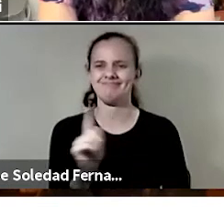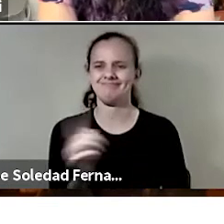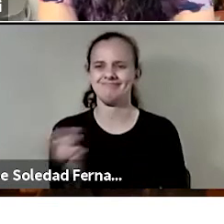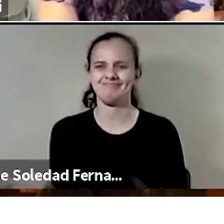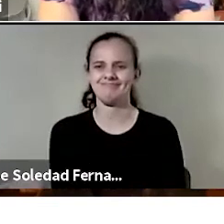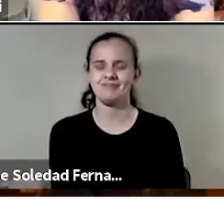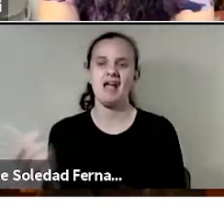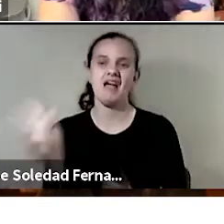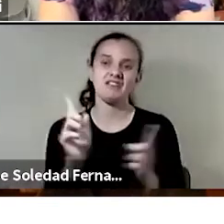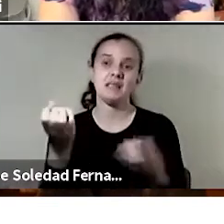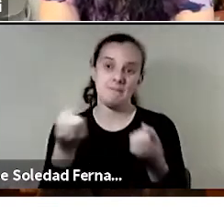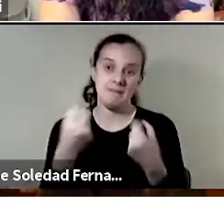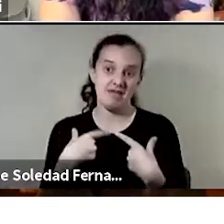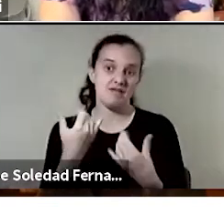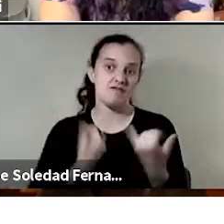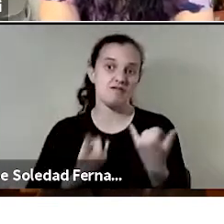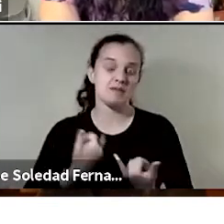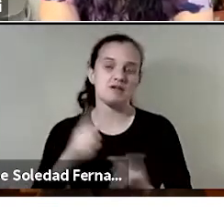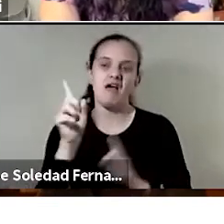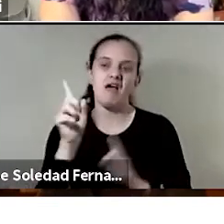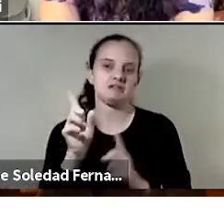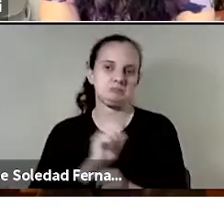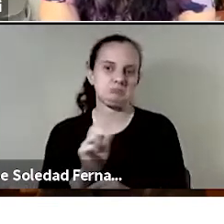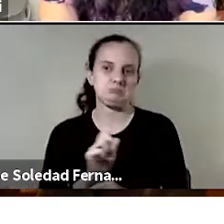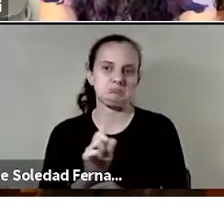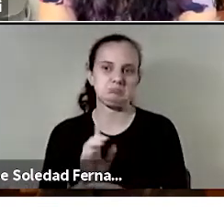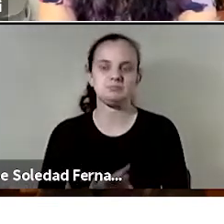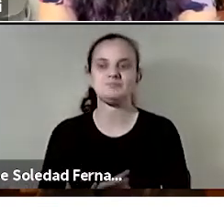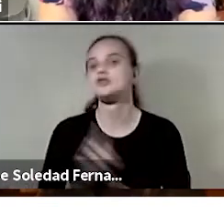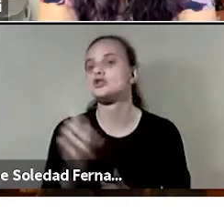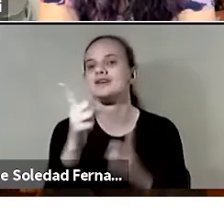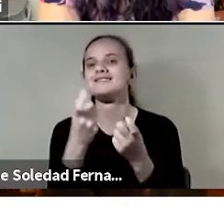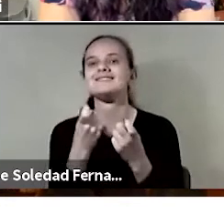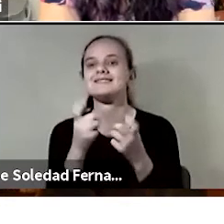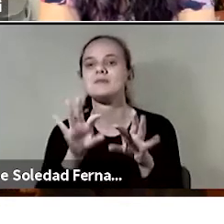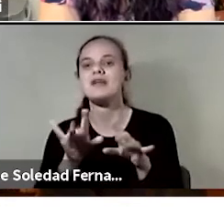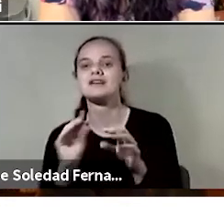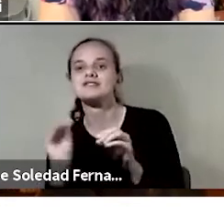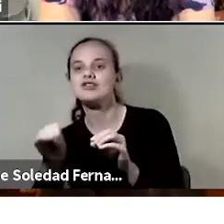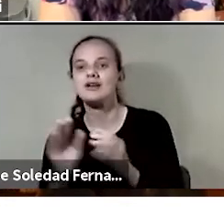describimos todo y en realidad no. No todo lo que es visual nos da una información. Así que en